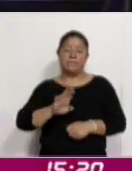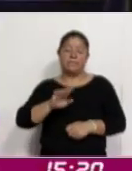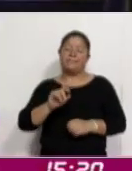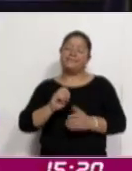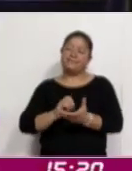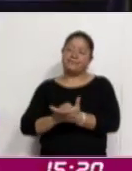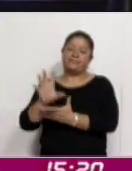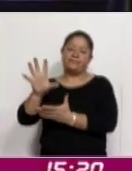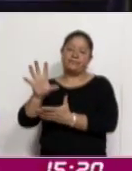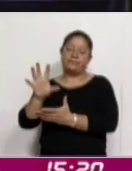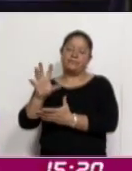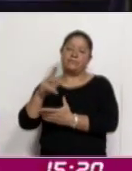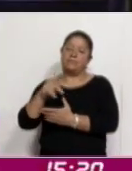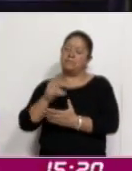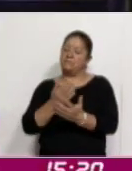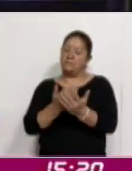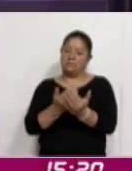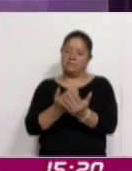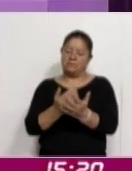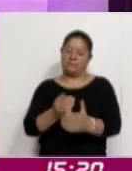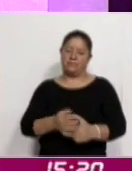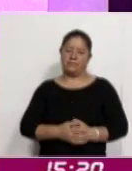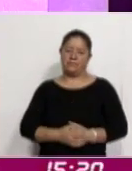sesión ordinaria.